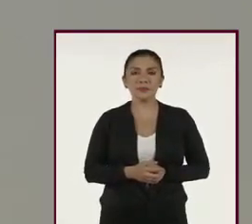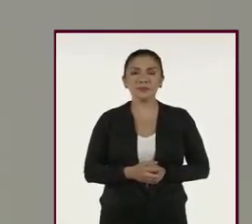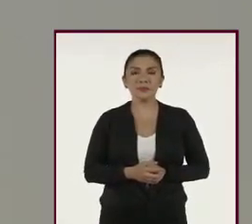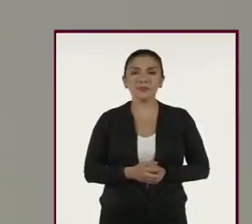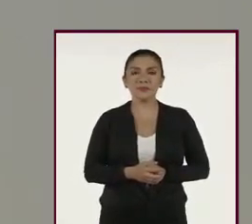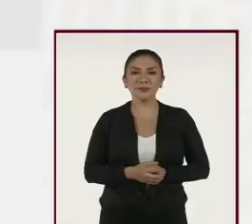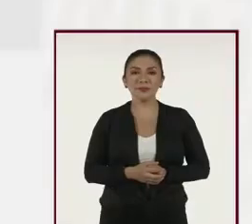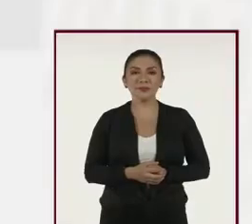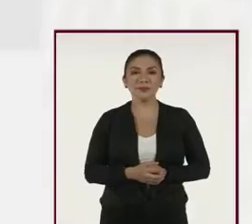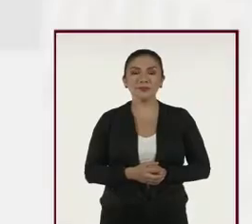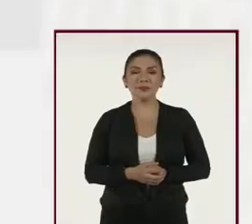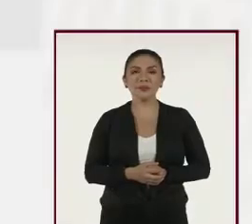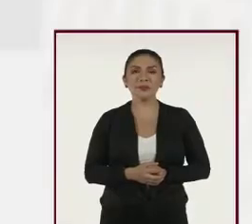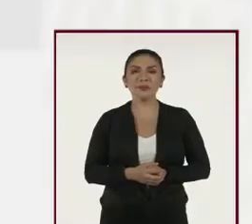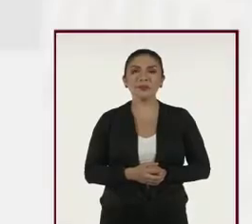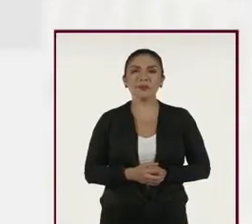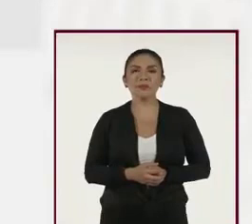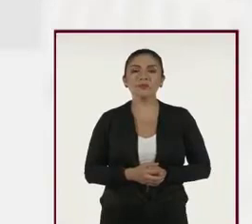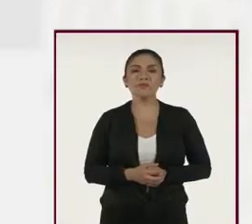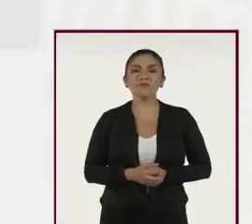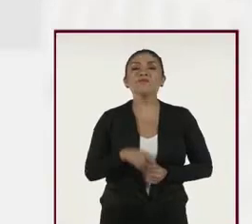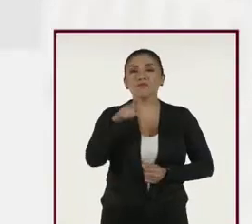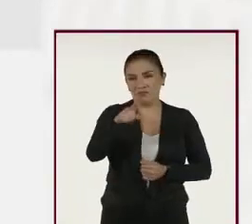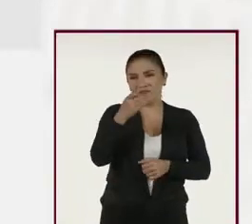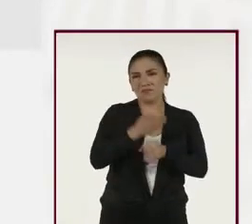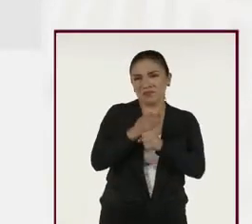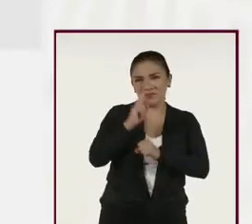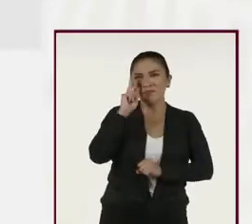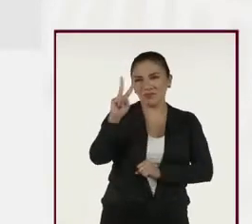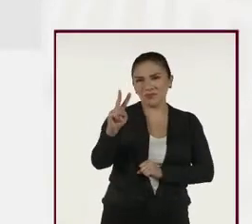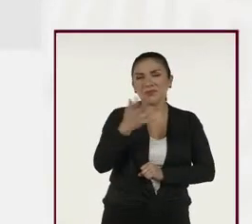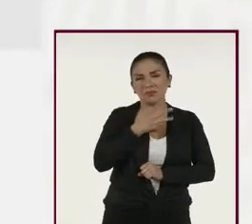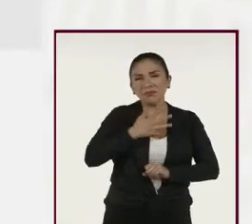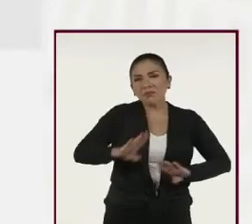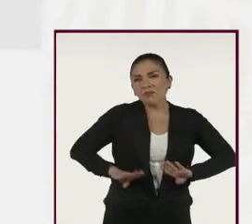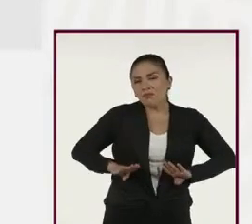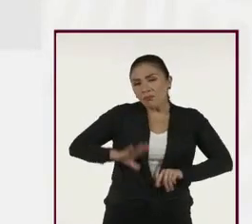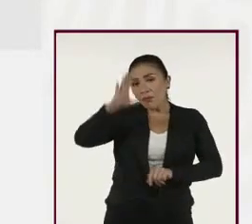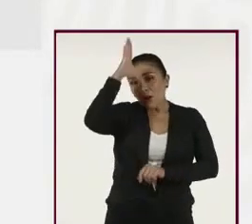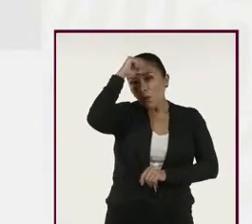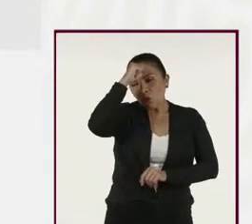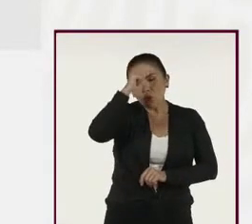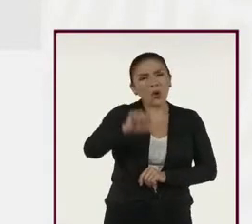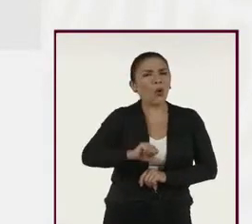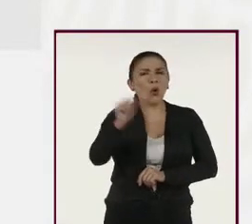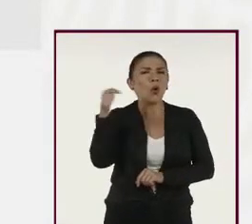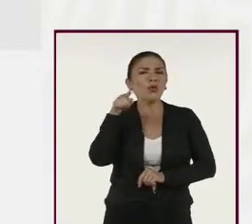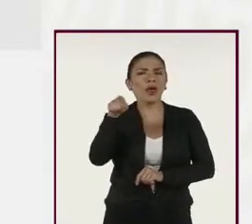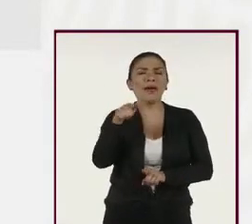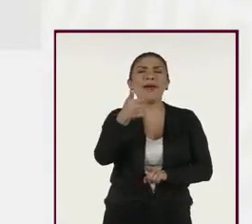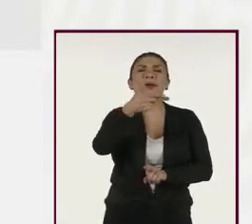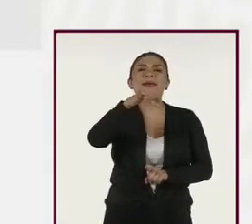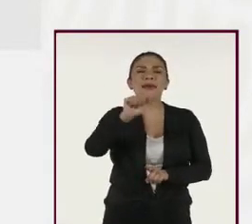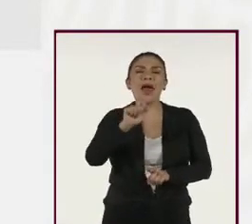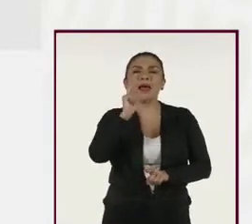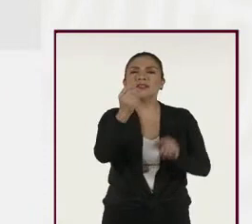tenemos, ahorita estamos observando los criterios de acuerdo a otra guía que es la Clasificación Internacional